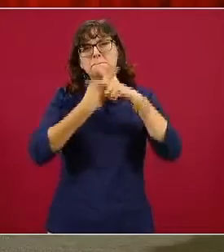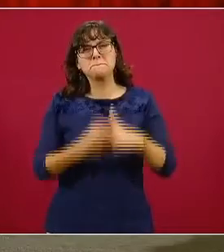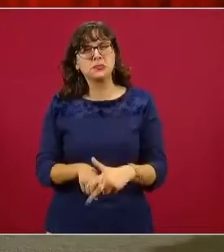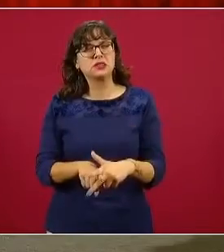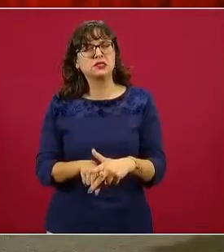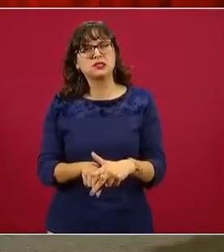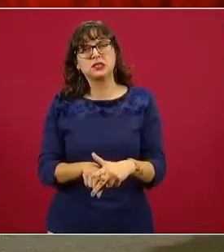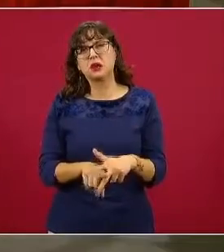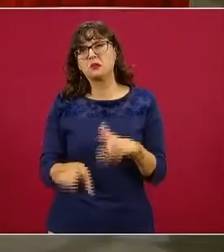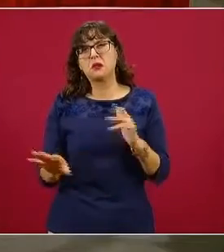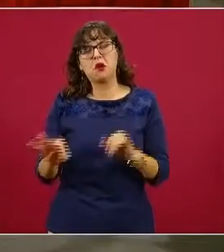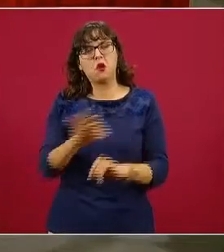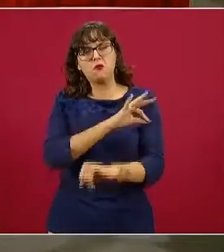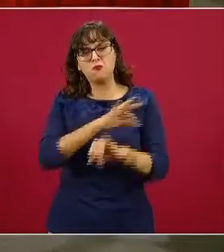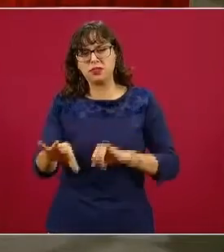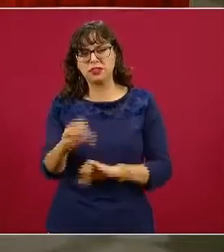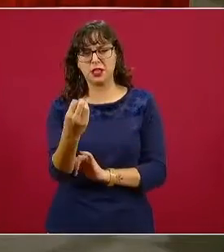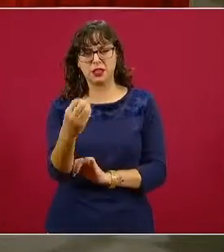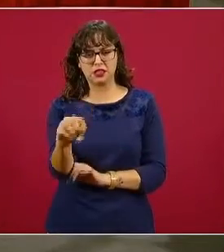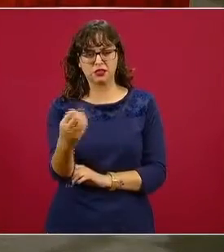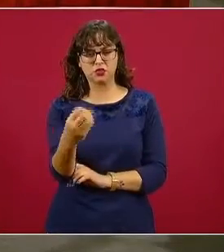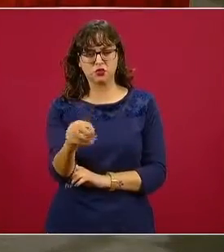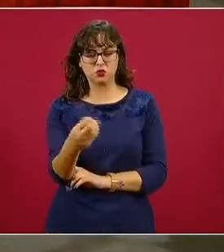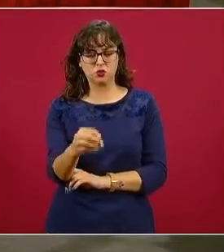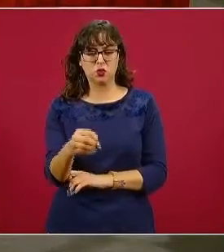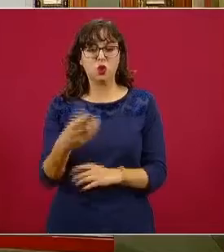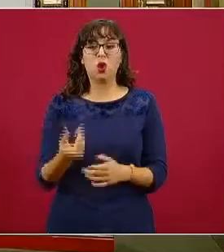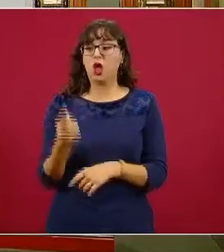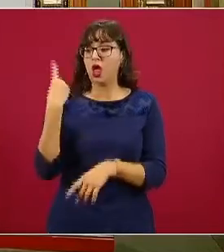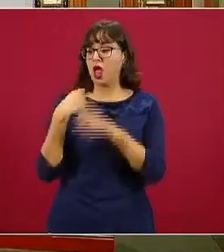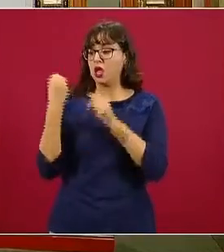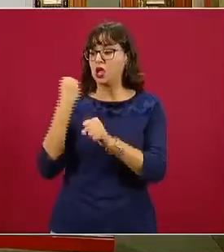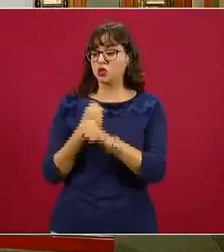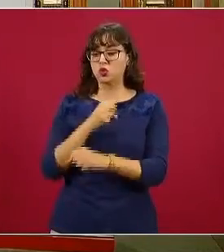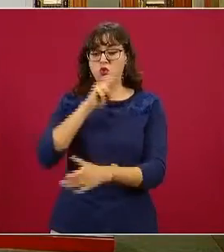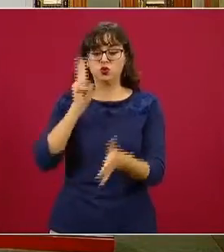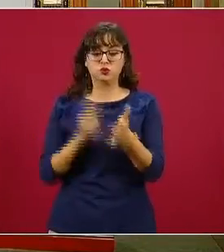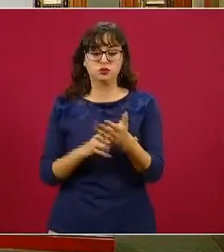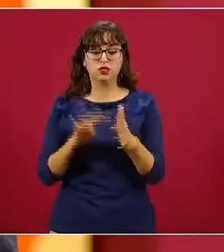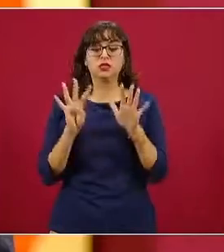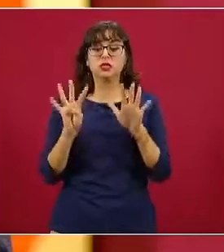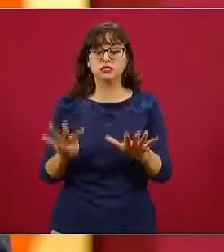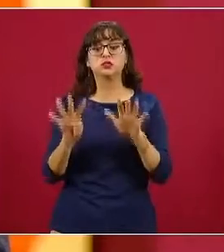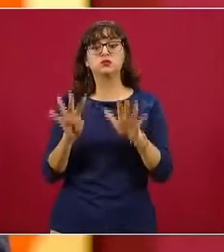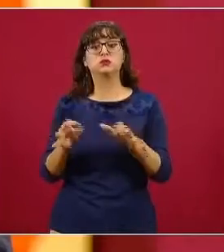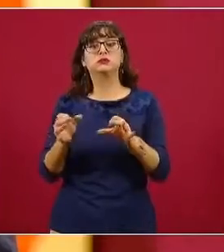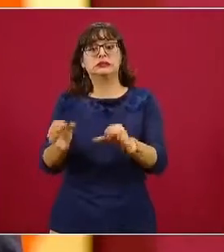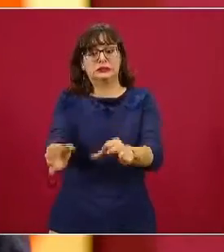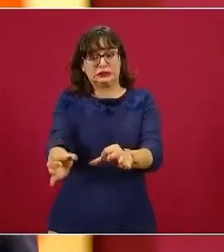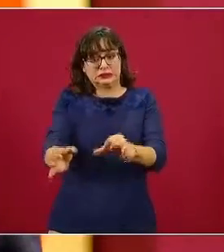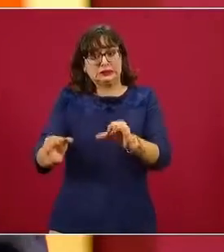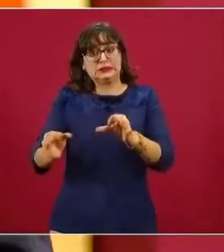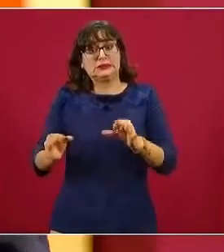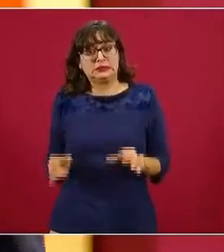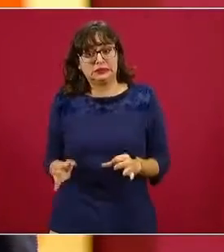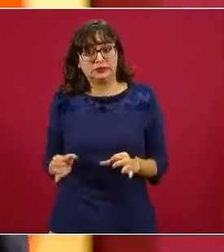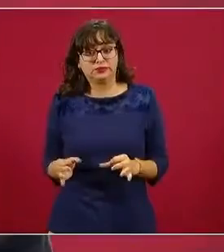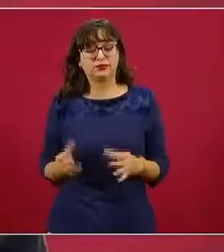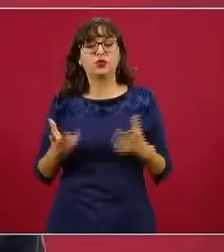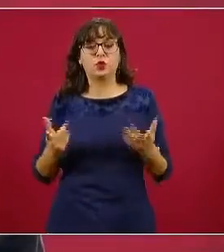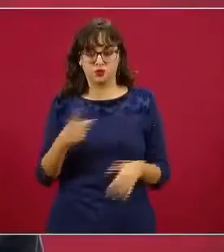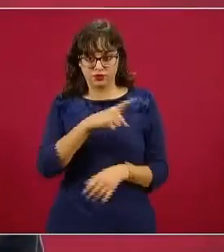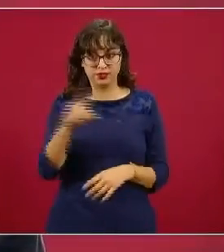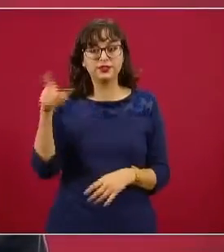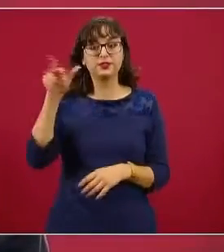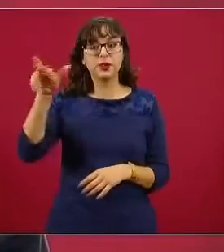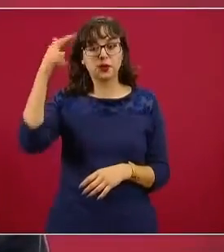aproximadamente al final de octubre. En 2019 logramos adelantarla un poco. Quizá recordarán que en este mismo